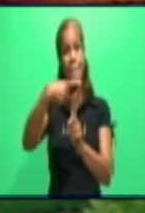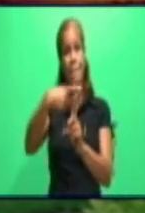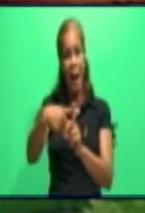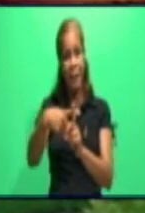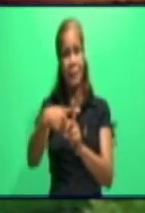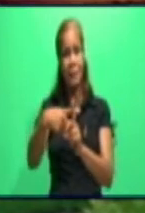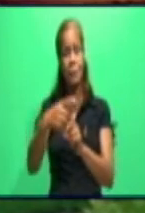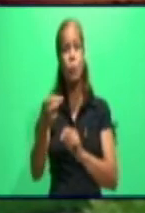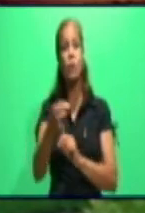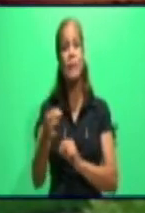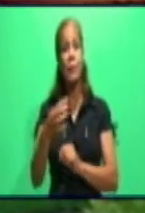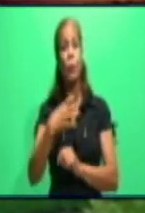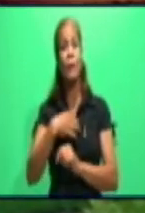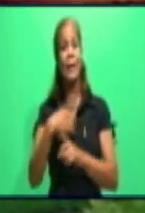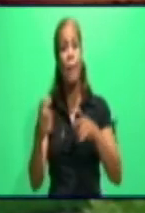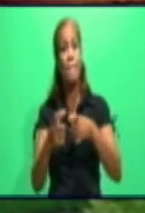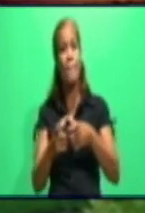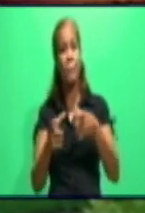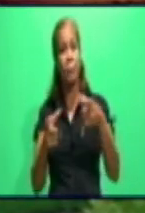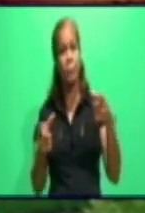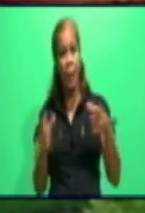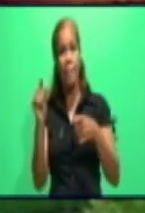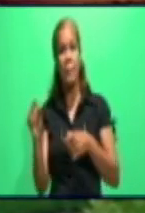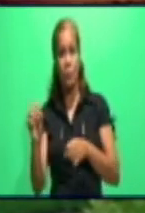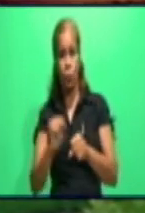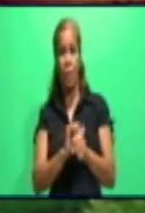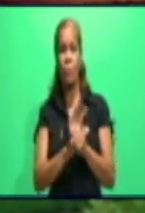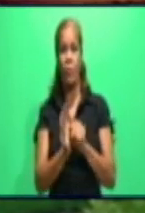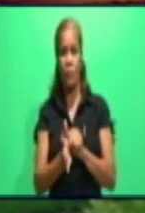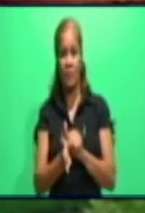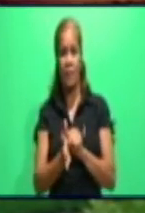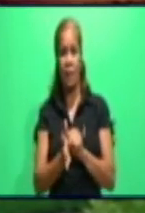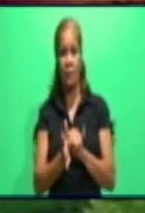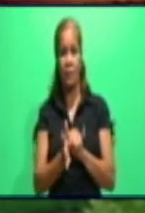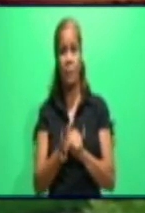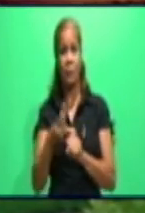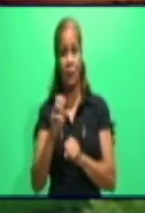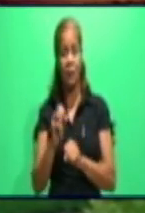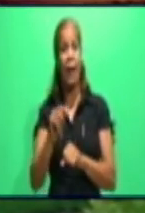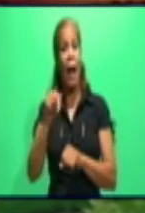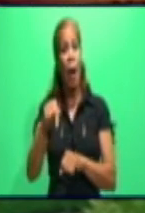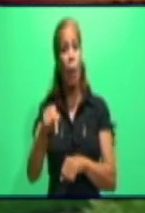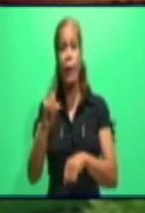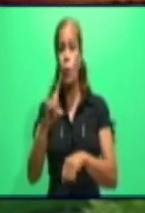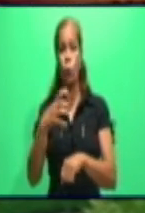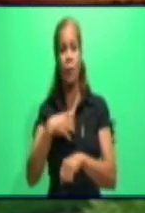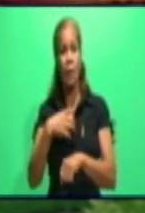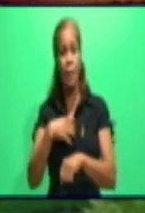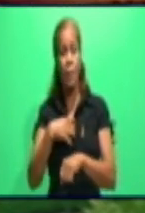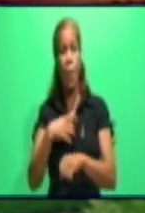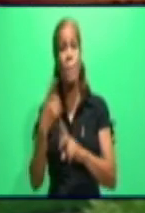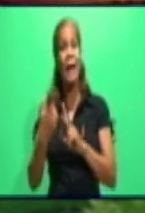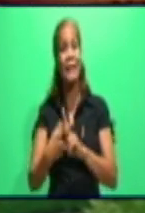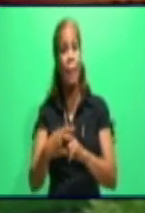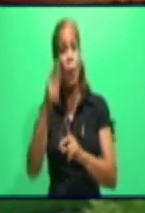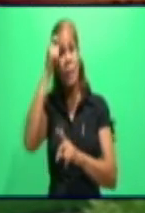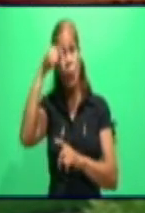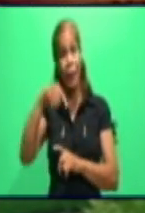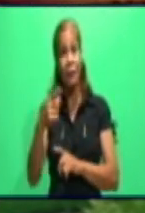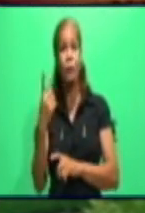de la enfermedad aunque hoy no traemos los datos actualizados en este minuto pero siguen siendo bayamo jiguaní dos de los